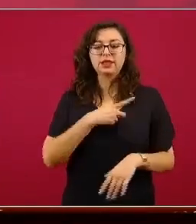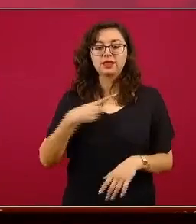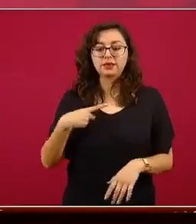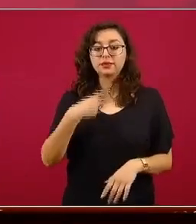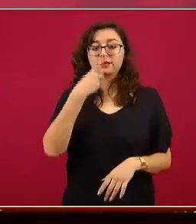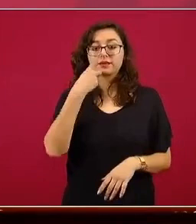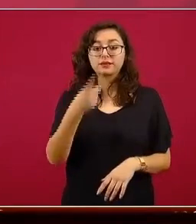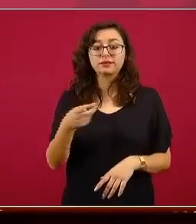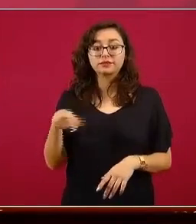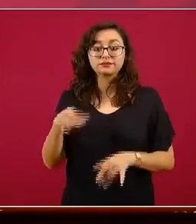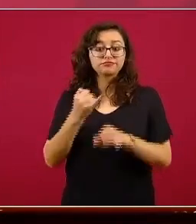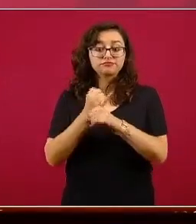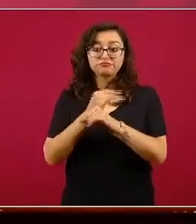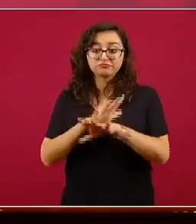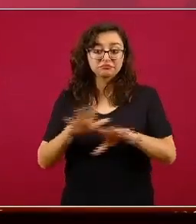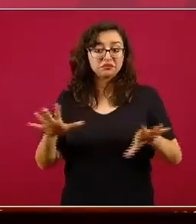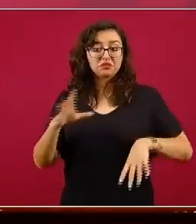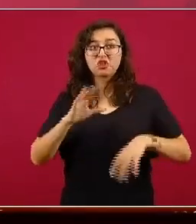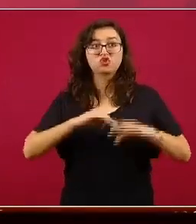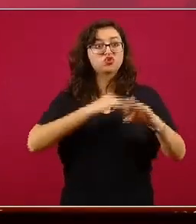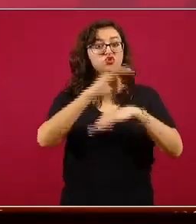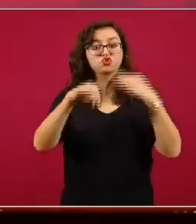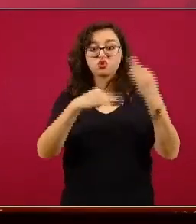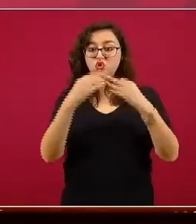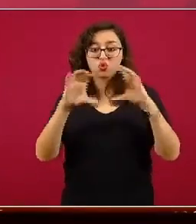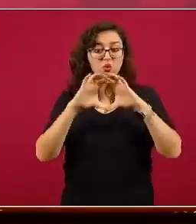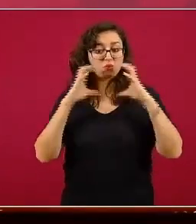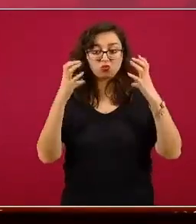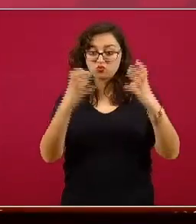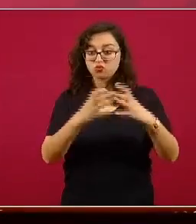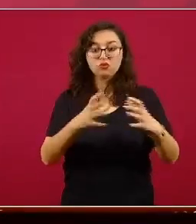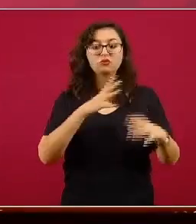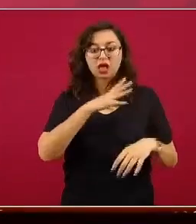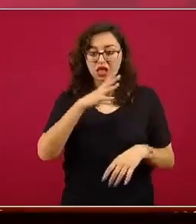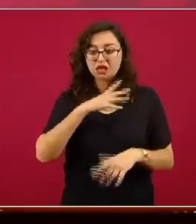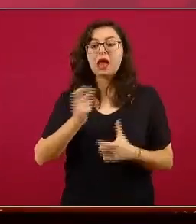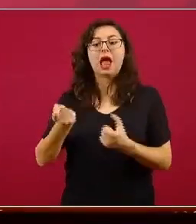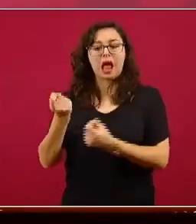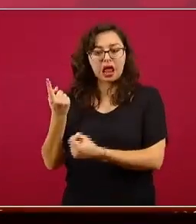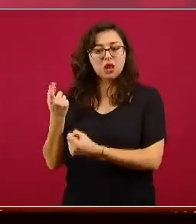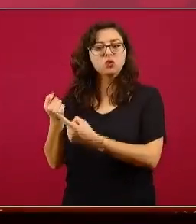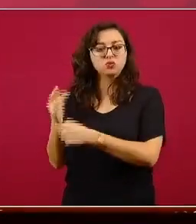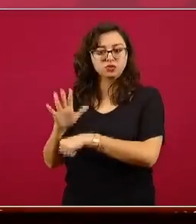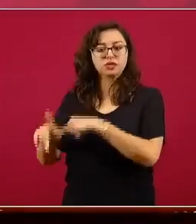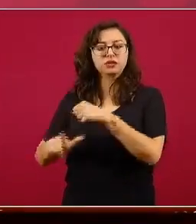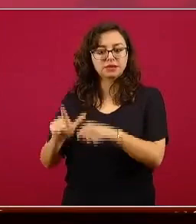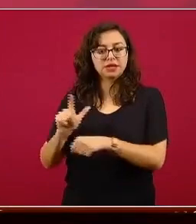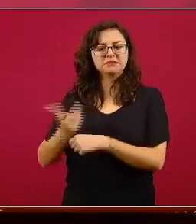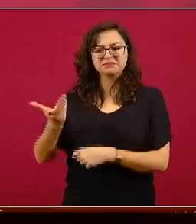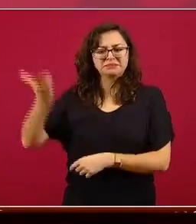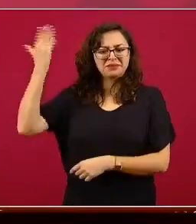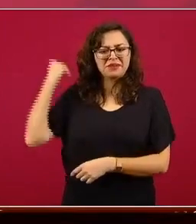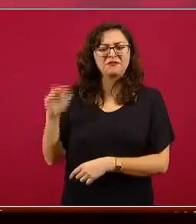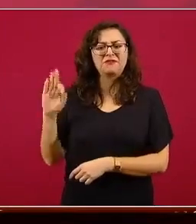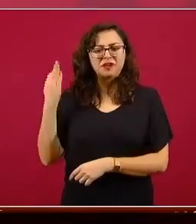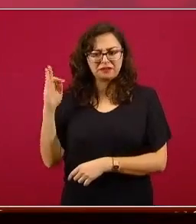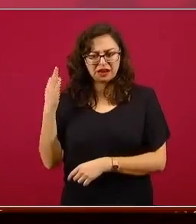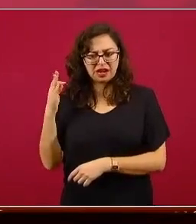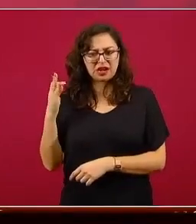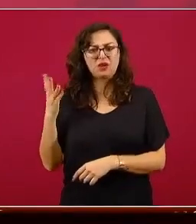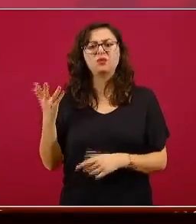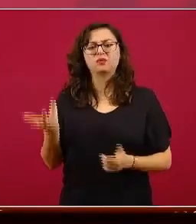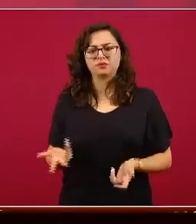tipo de informes han existido en el mundo desde que empezó la epidemia. En febrero ya había algunos reportes en